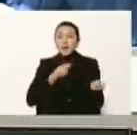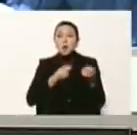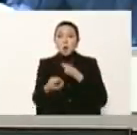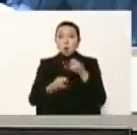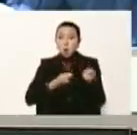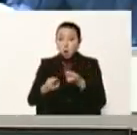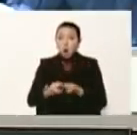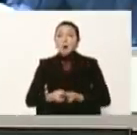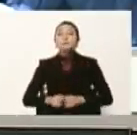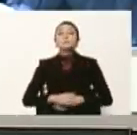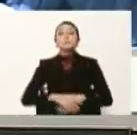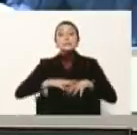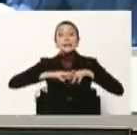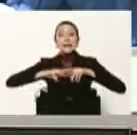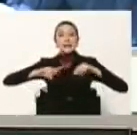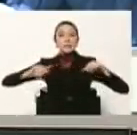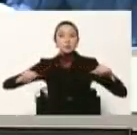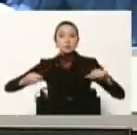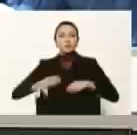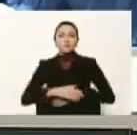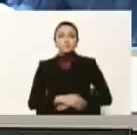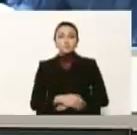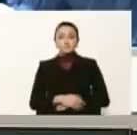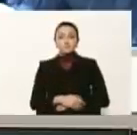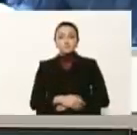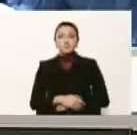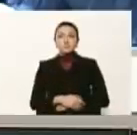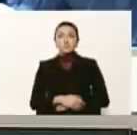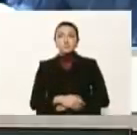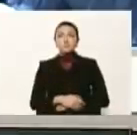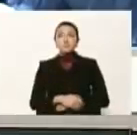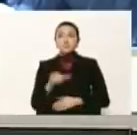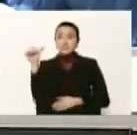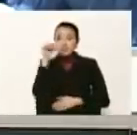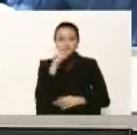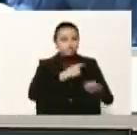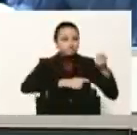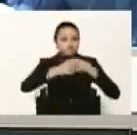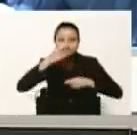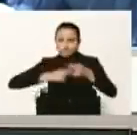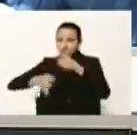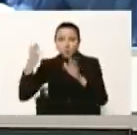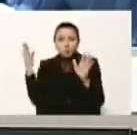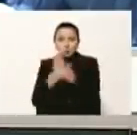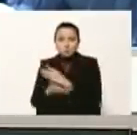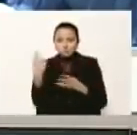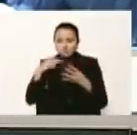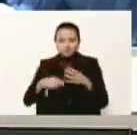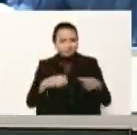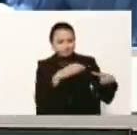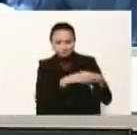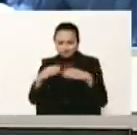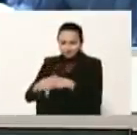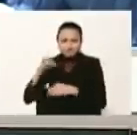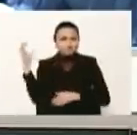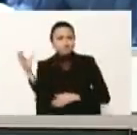multiterritorial del narcotráfico a través de los mercenarios, del merceraniato.